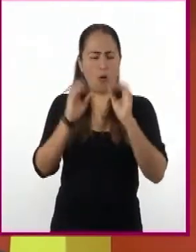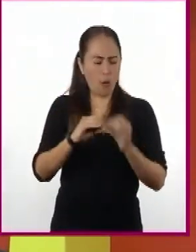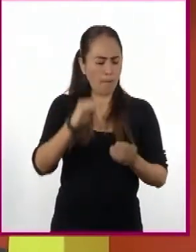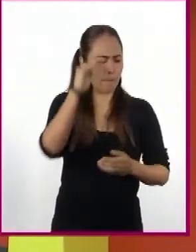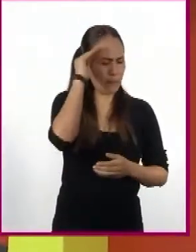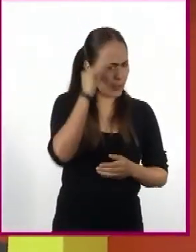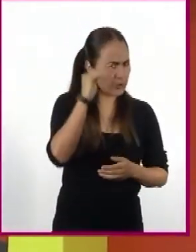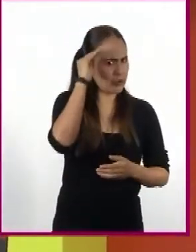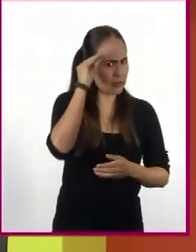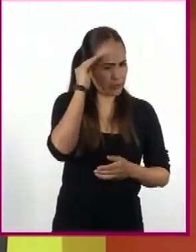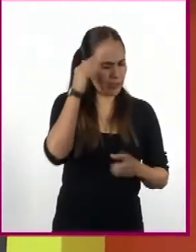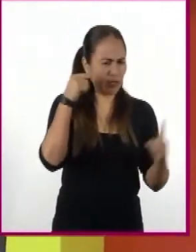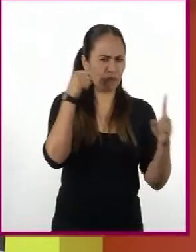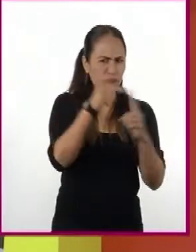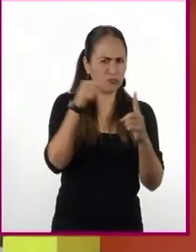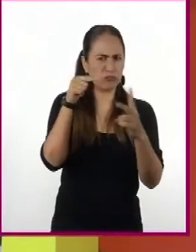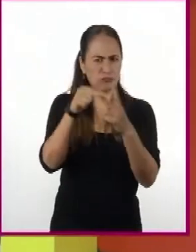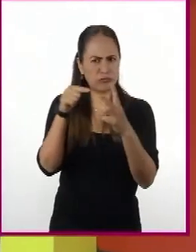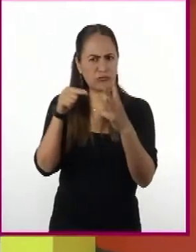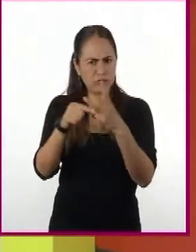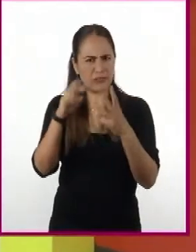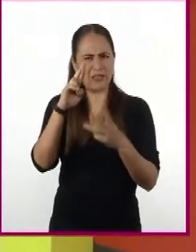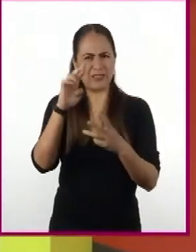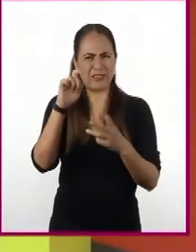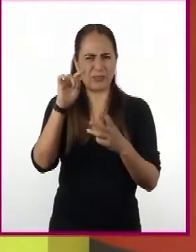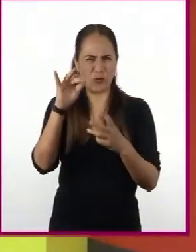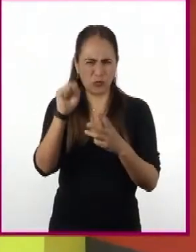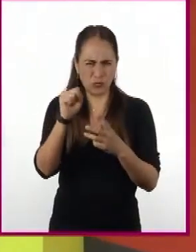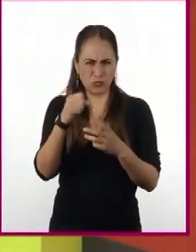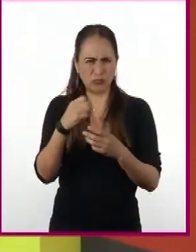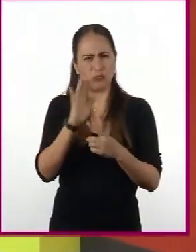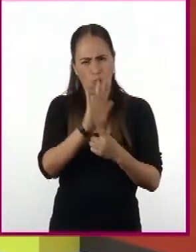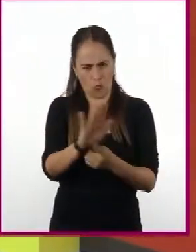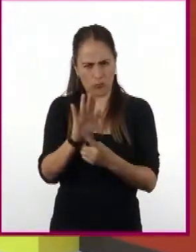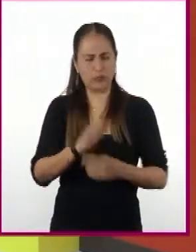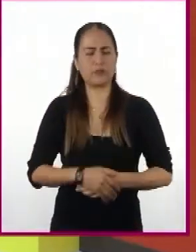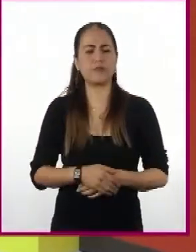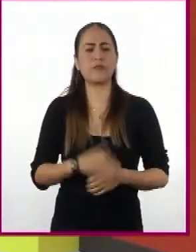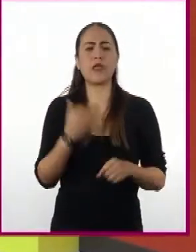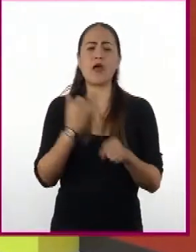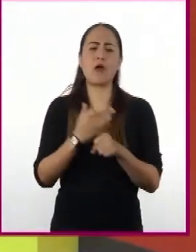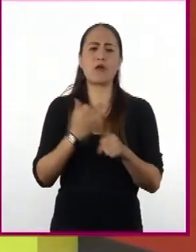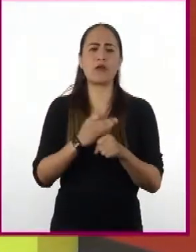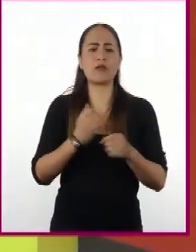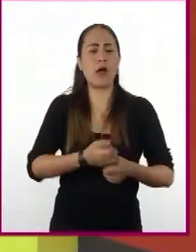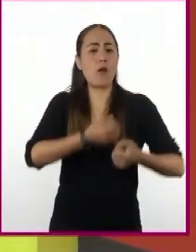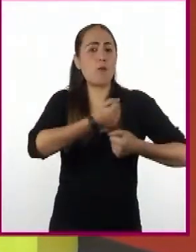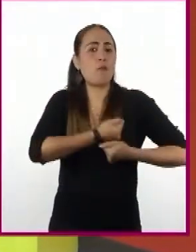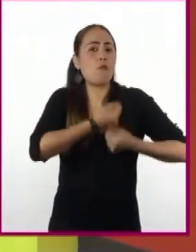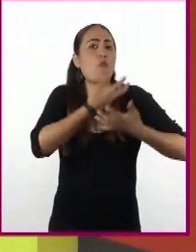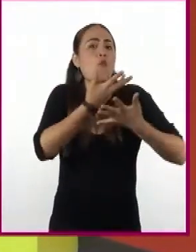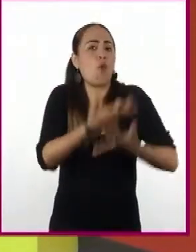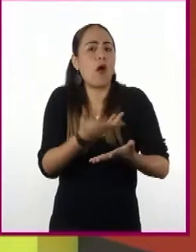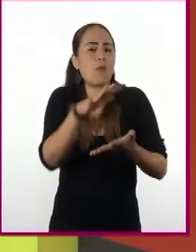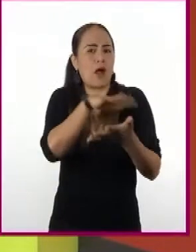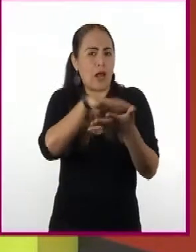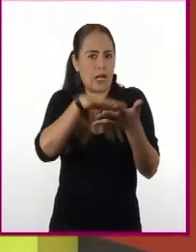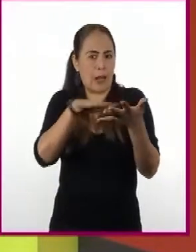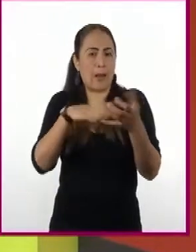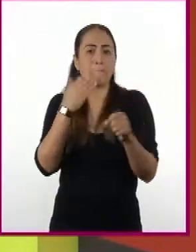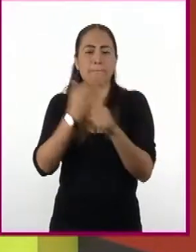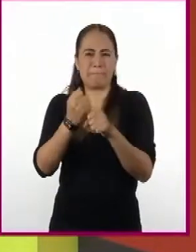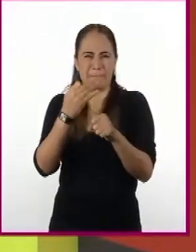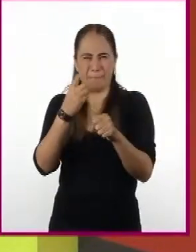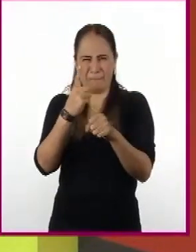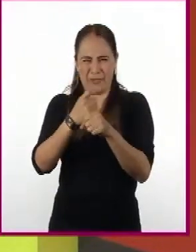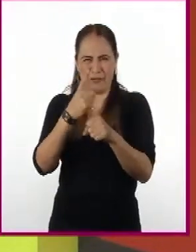en torno a los retos que les plantearé. Demos comienzo con la lectura de un poema, primeramente en náhuatl